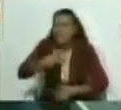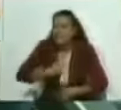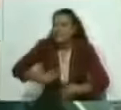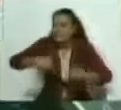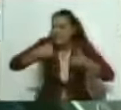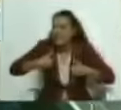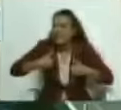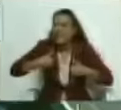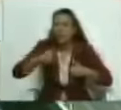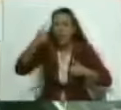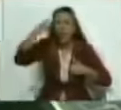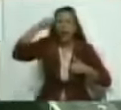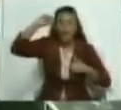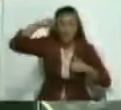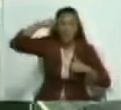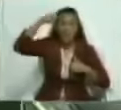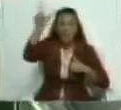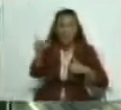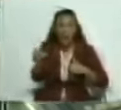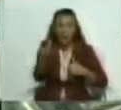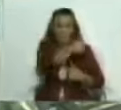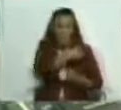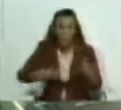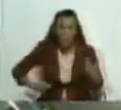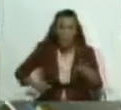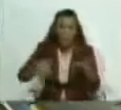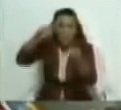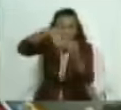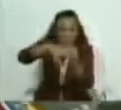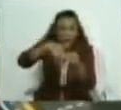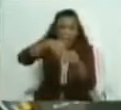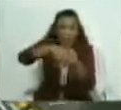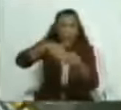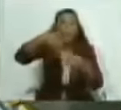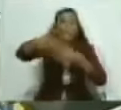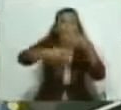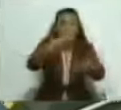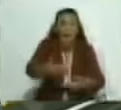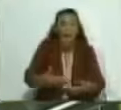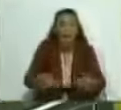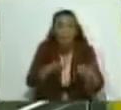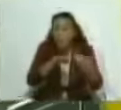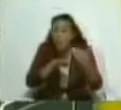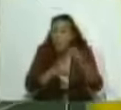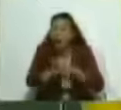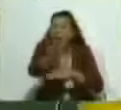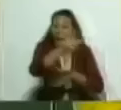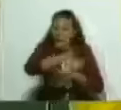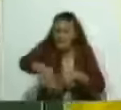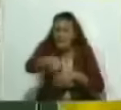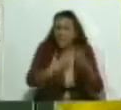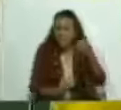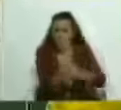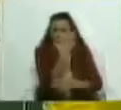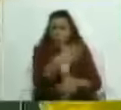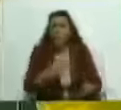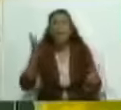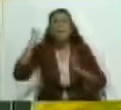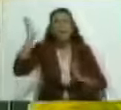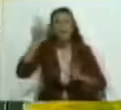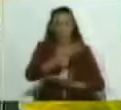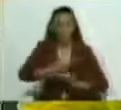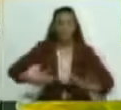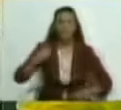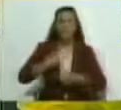padece, dirá si entonces pasaremos de la avenida Urdaneta y llegaremos allá, ahí, a hablar y a